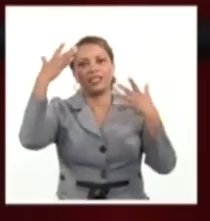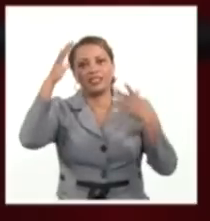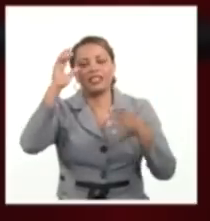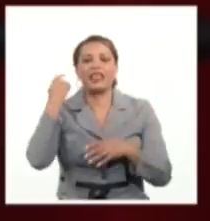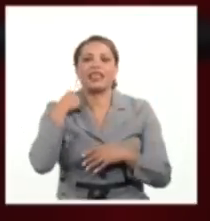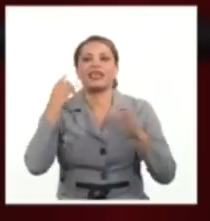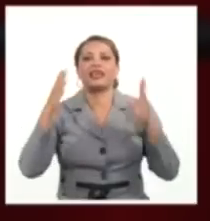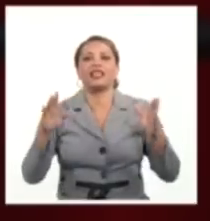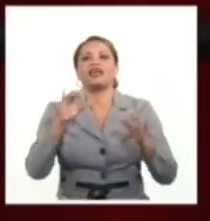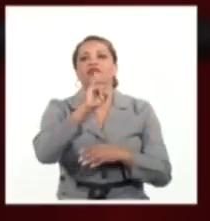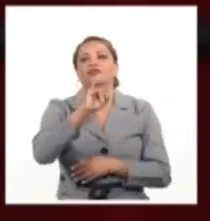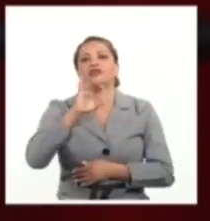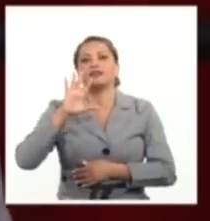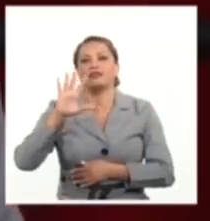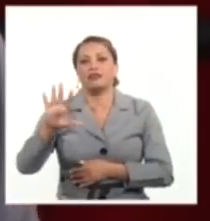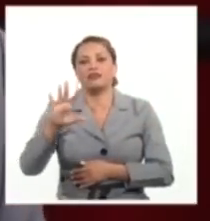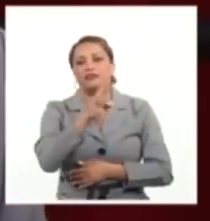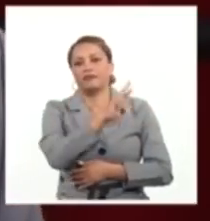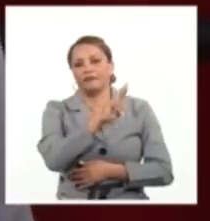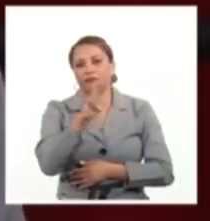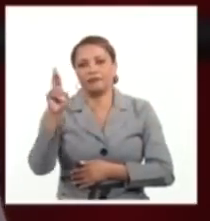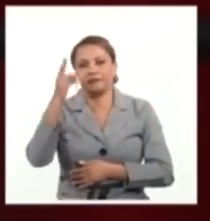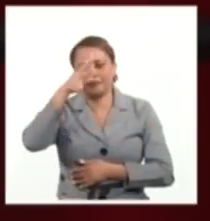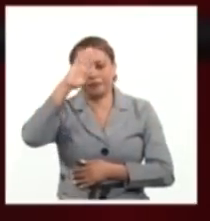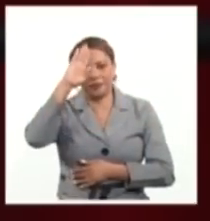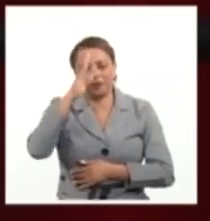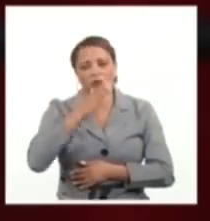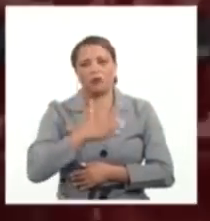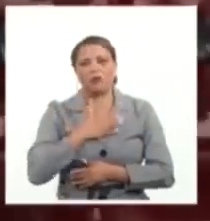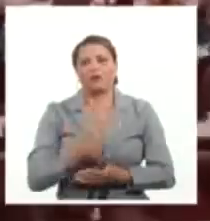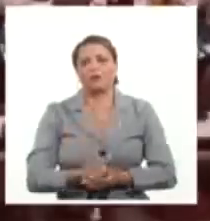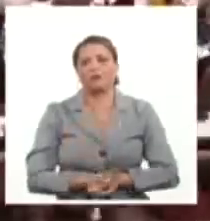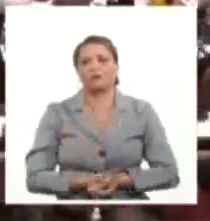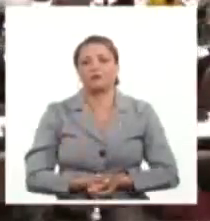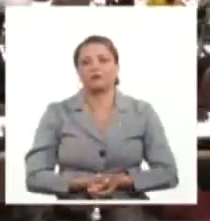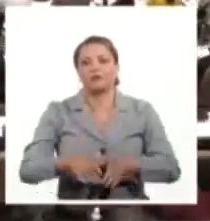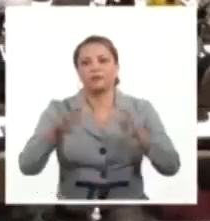año 65 de la Revolución Cubana.